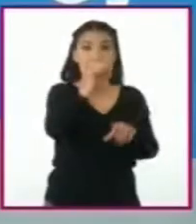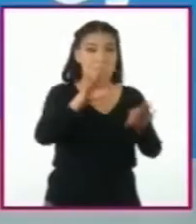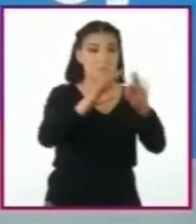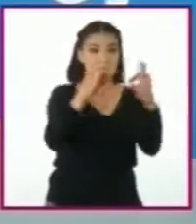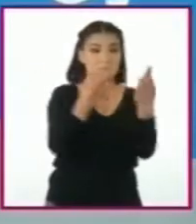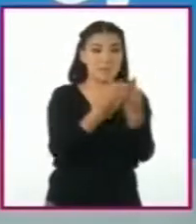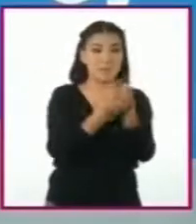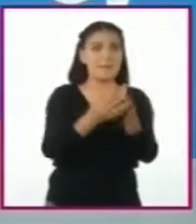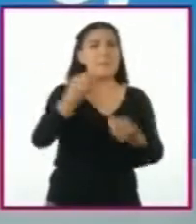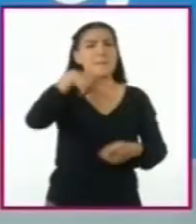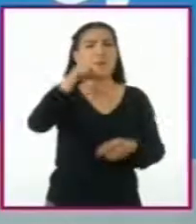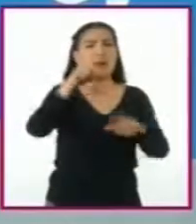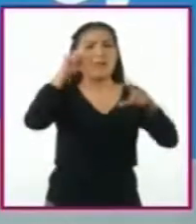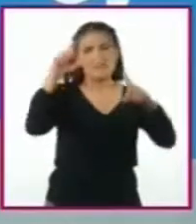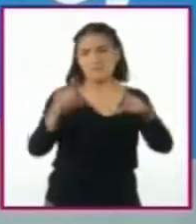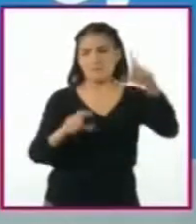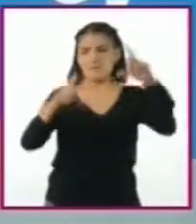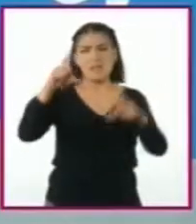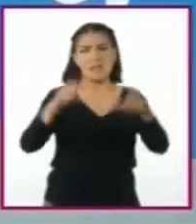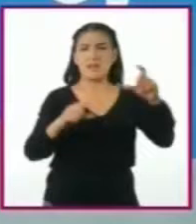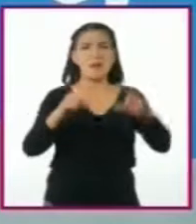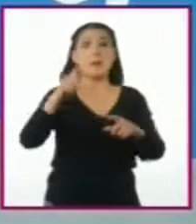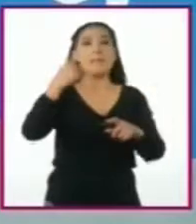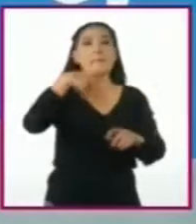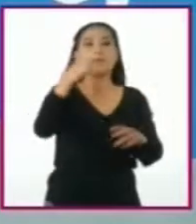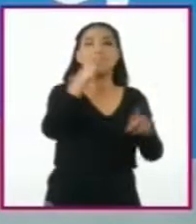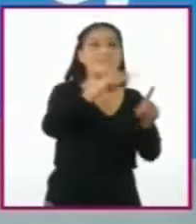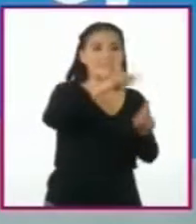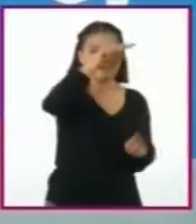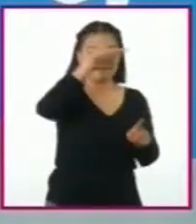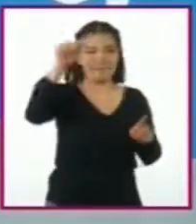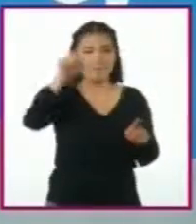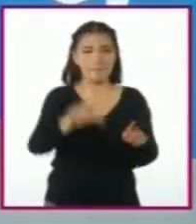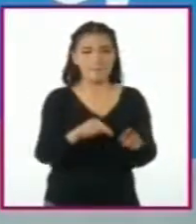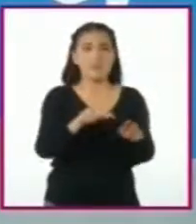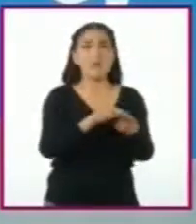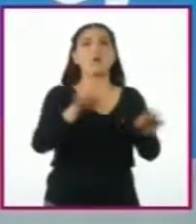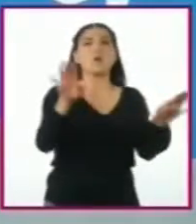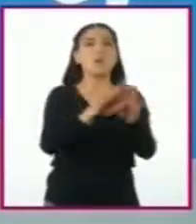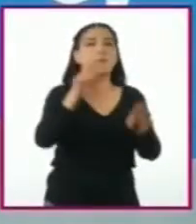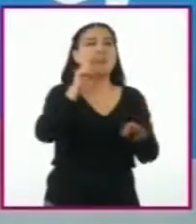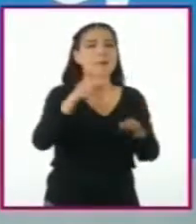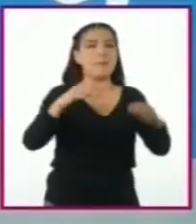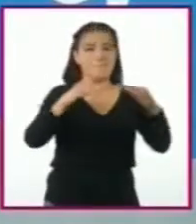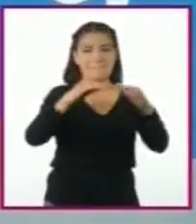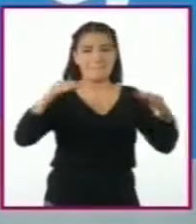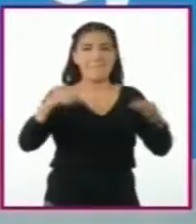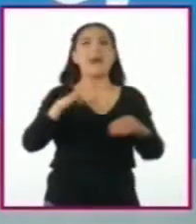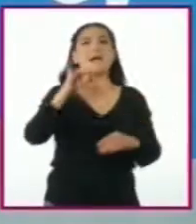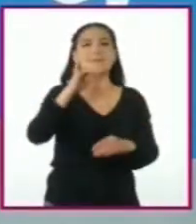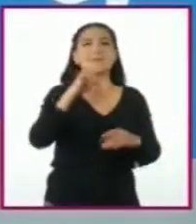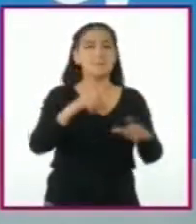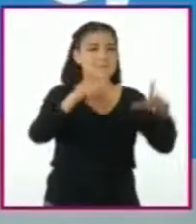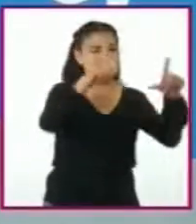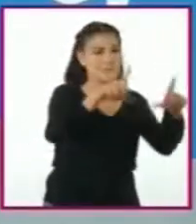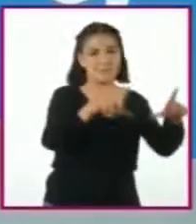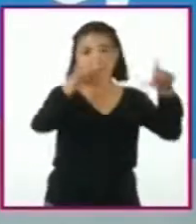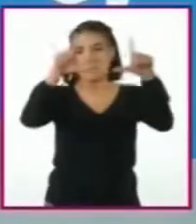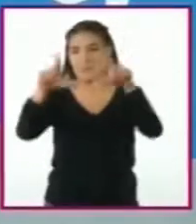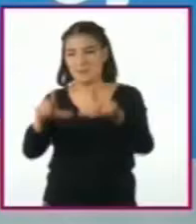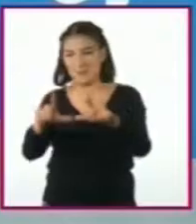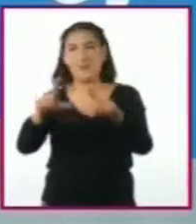no necesariamente el mismo tamaño. Al reducir o ampliar un cuadrilátero, el resultado es otro cuadrilátero semejante al